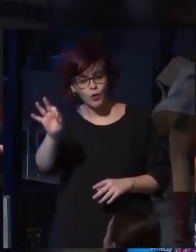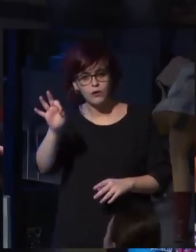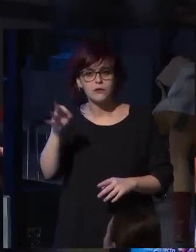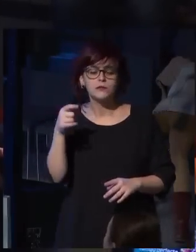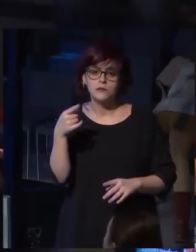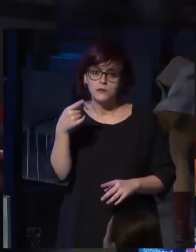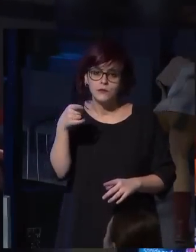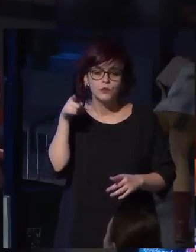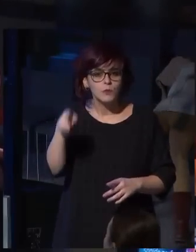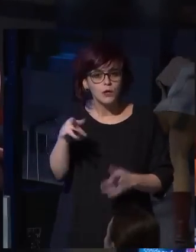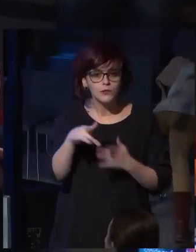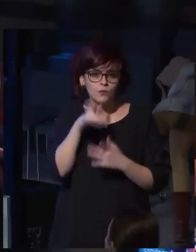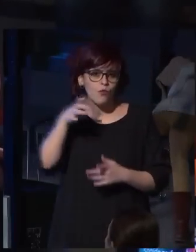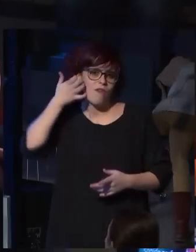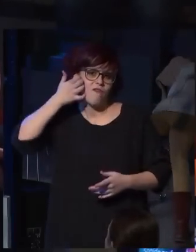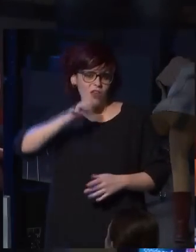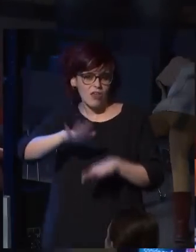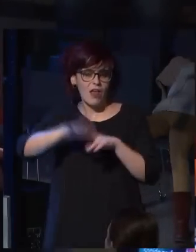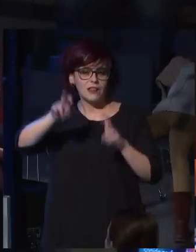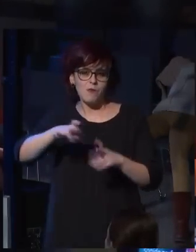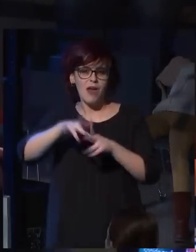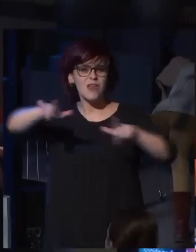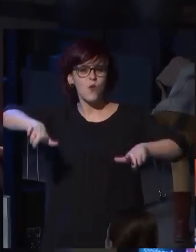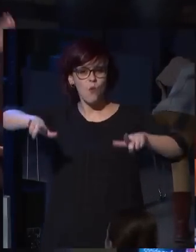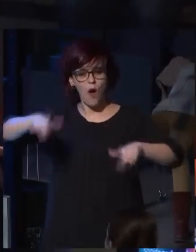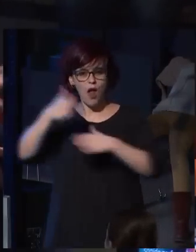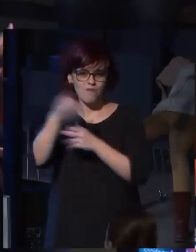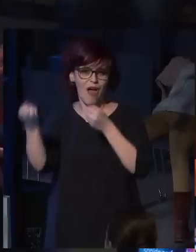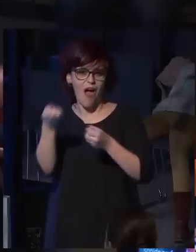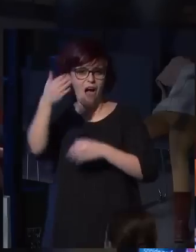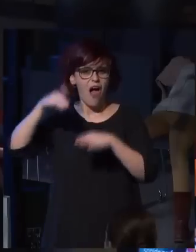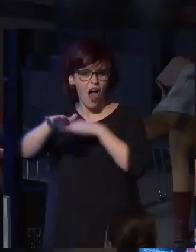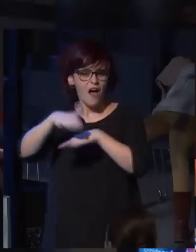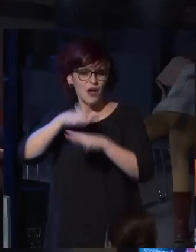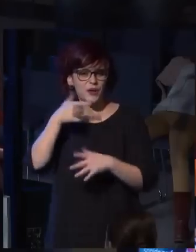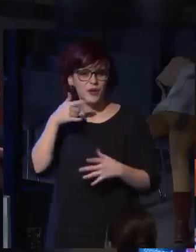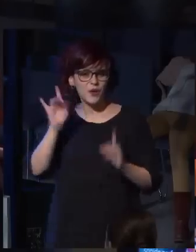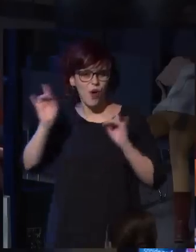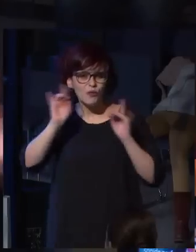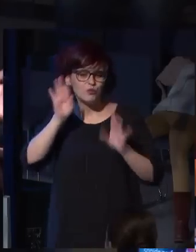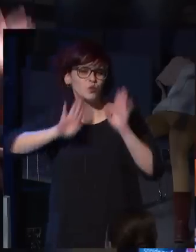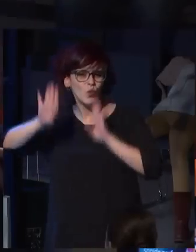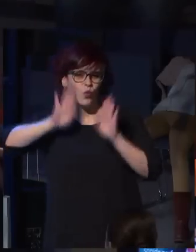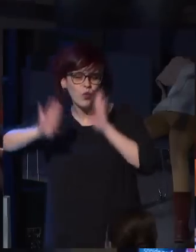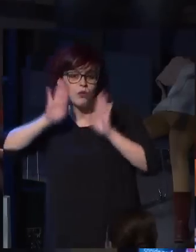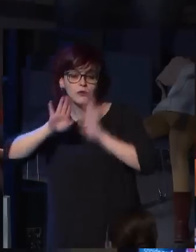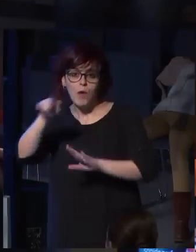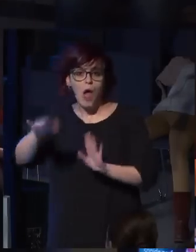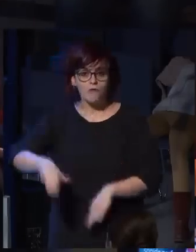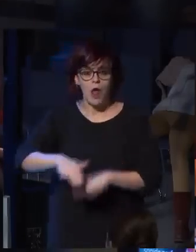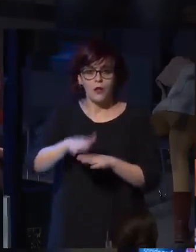pecaba mucho de, porque él es muy friki del garaje, entonces pecaba mucho más de ir hacia el lado garajero y súper sucio. Entonces tuvimos que tirarle